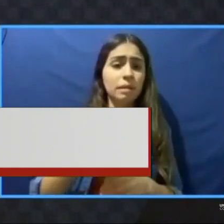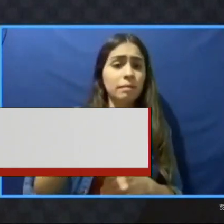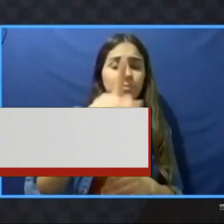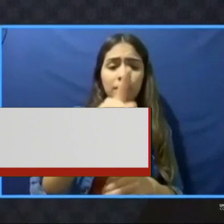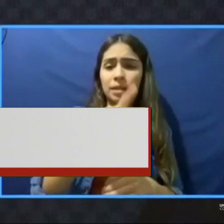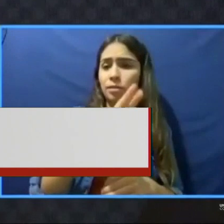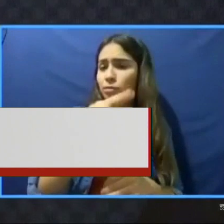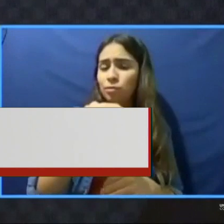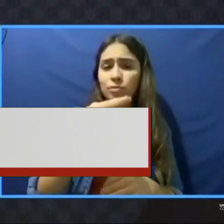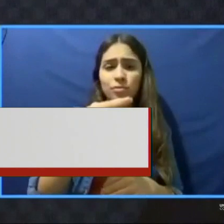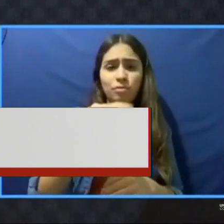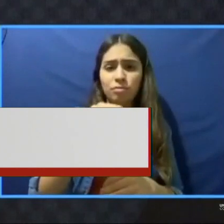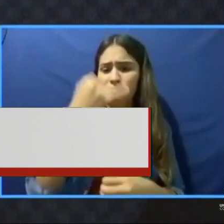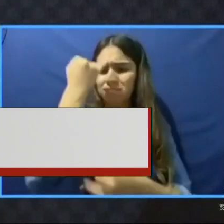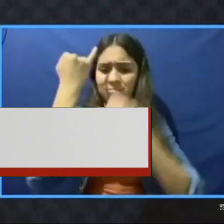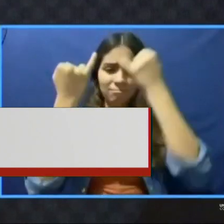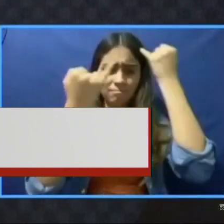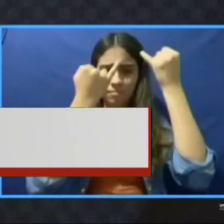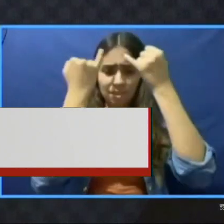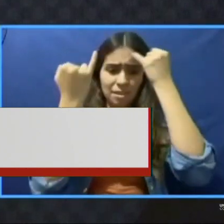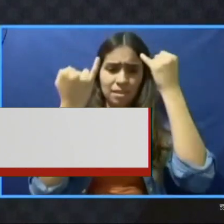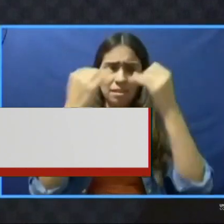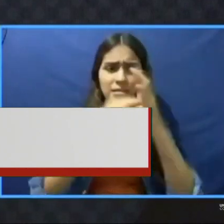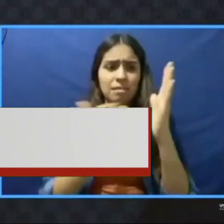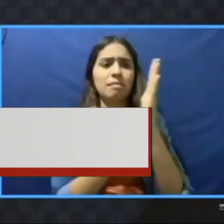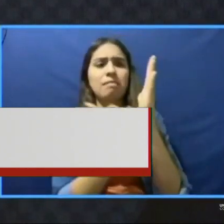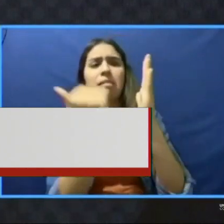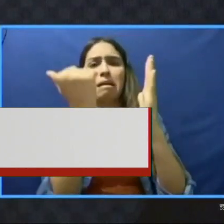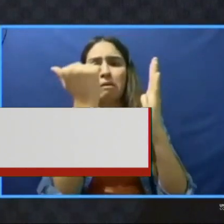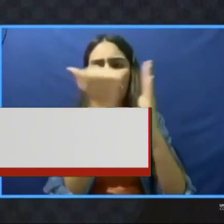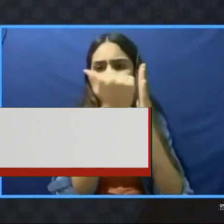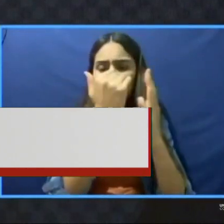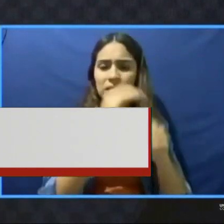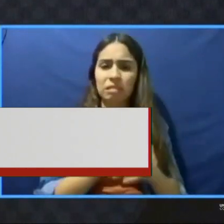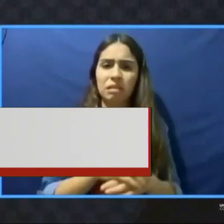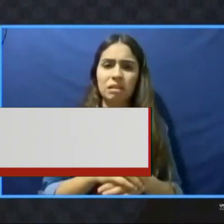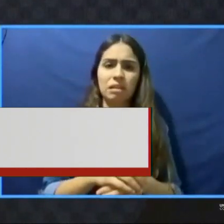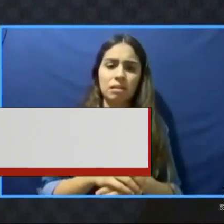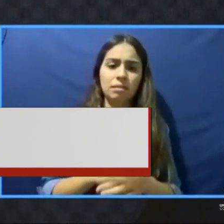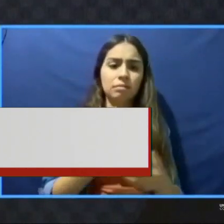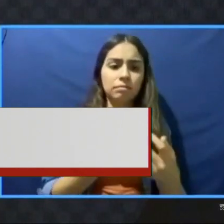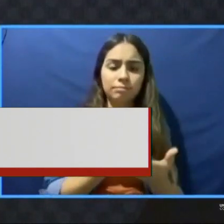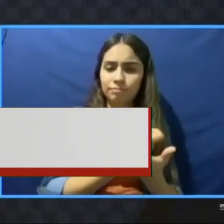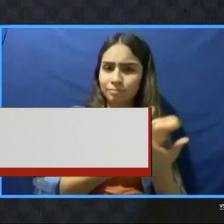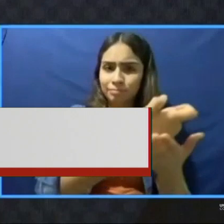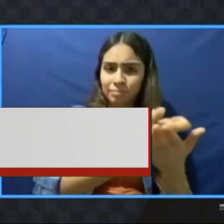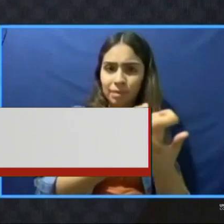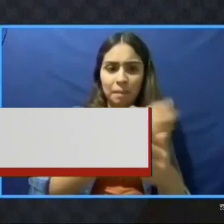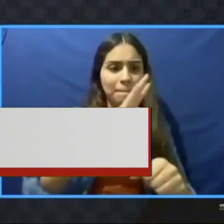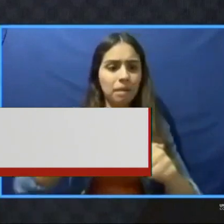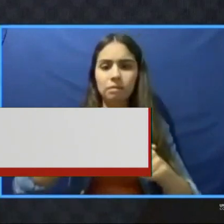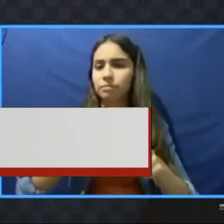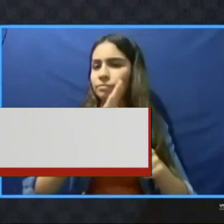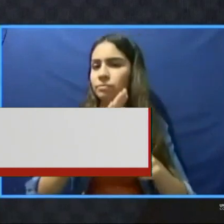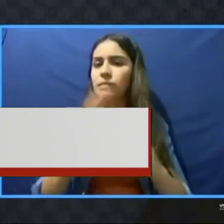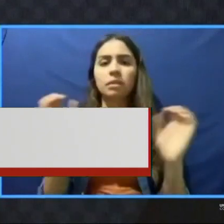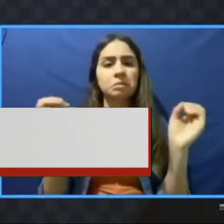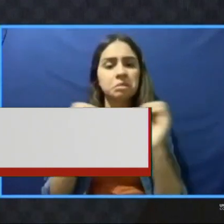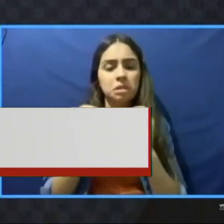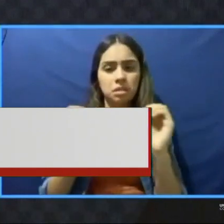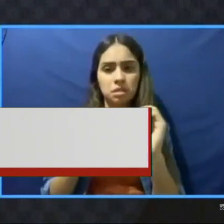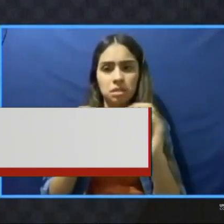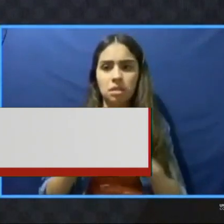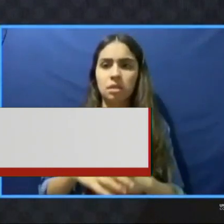en un peso alguno en lo que resta de nuestra administración. Como usted lo sabe y lo hemos platicado